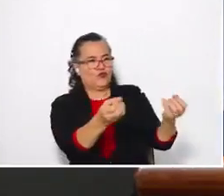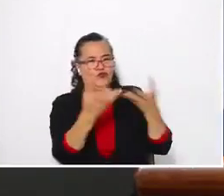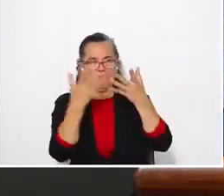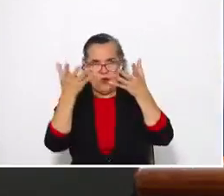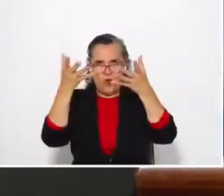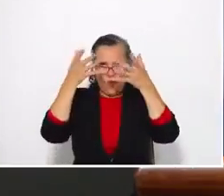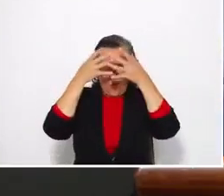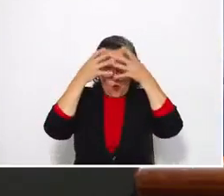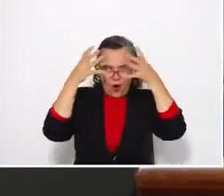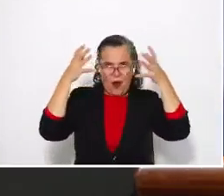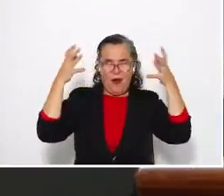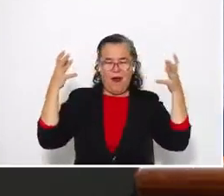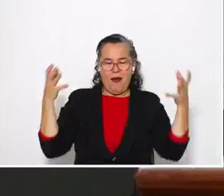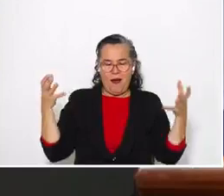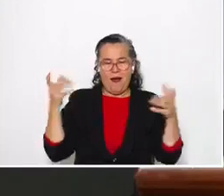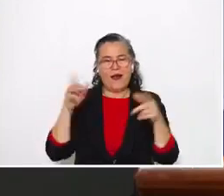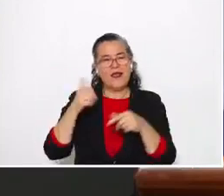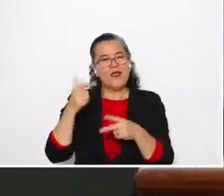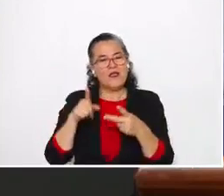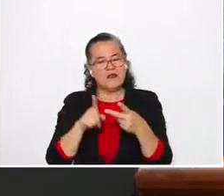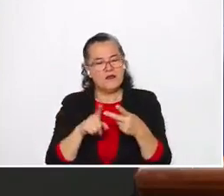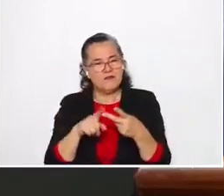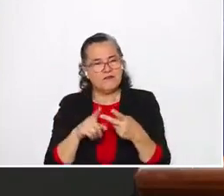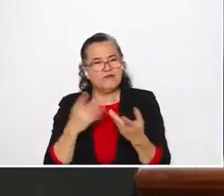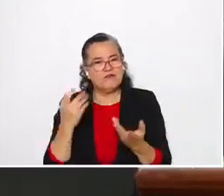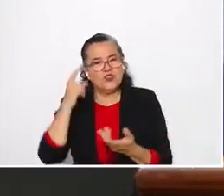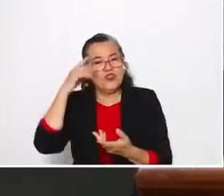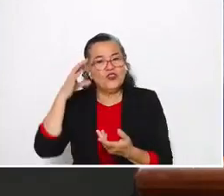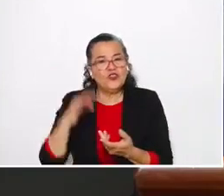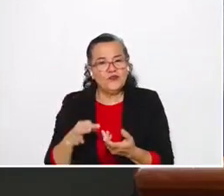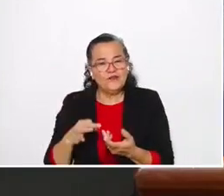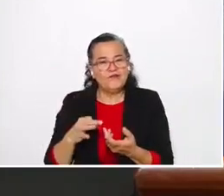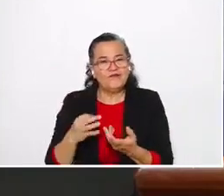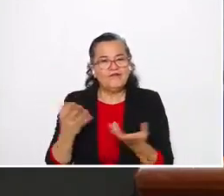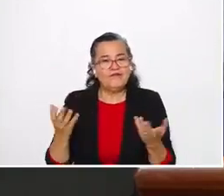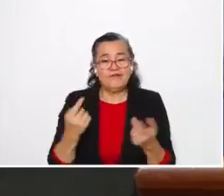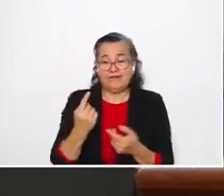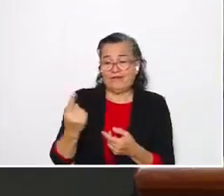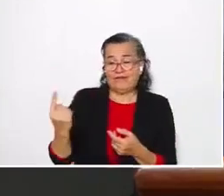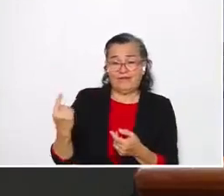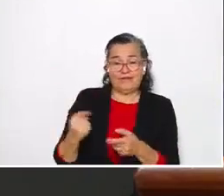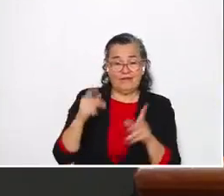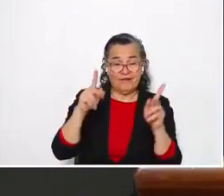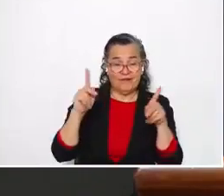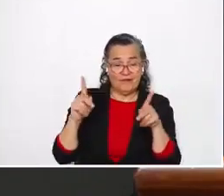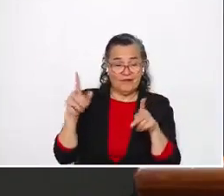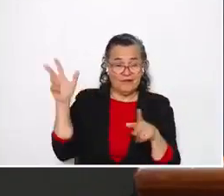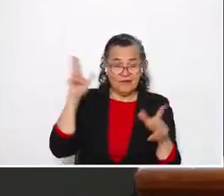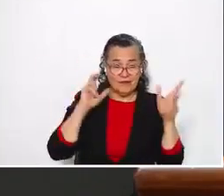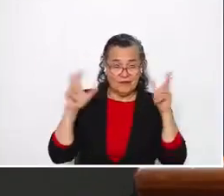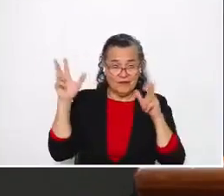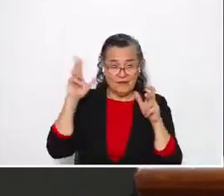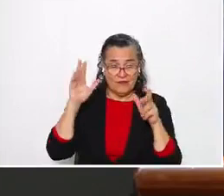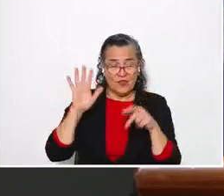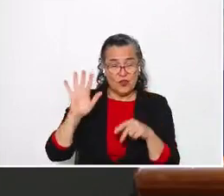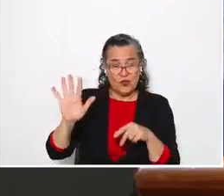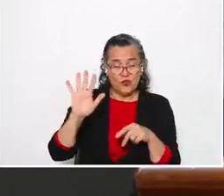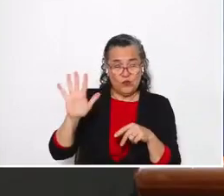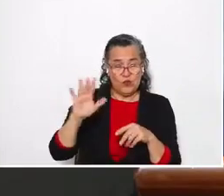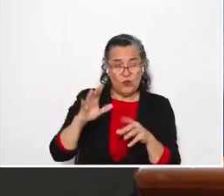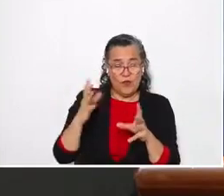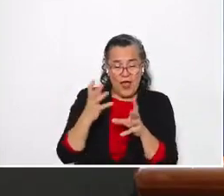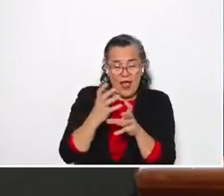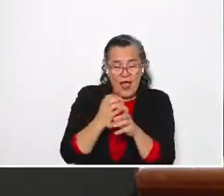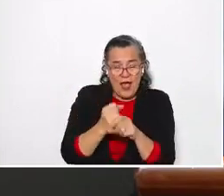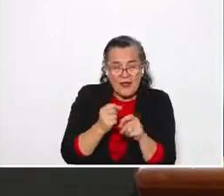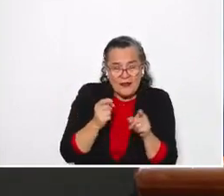como don José. Y por otra parte, porque creo que cada una de las personas que nos escucha ha hecho su propia